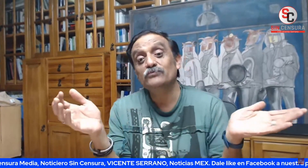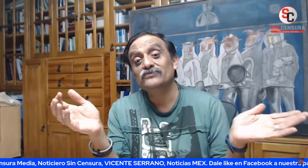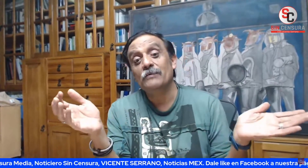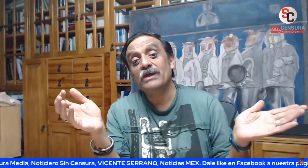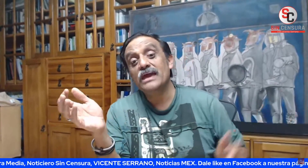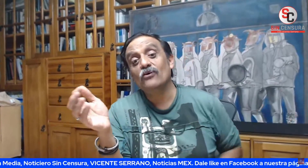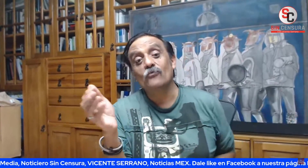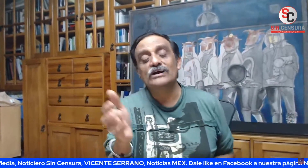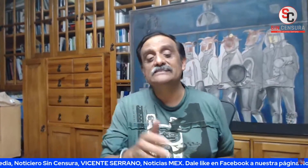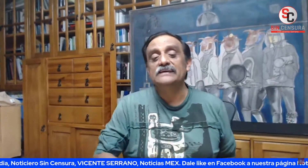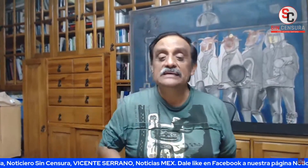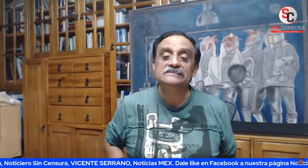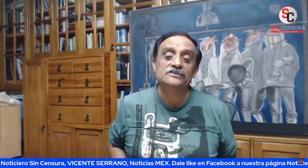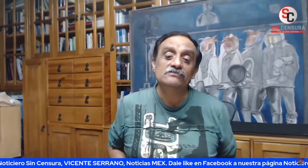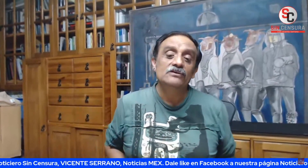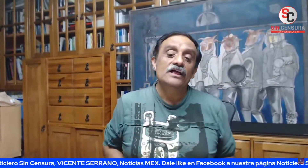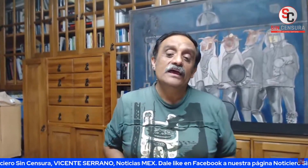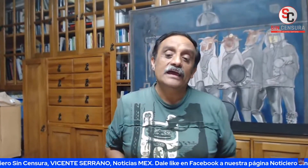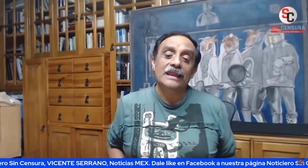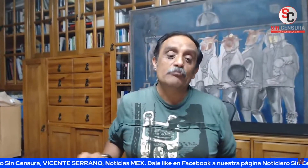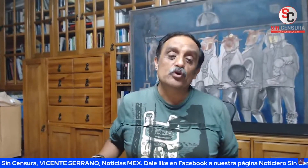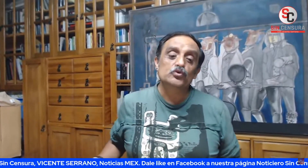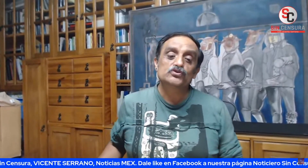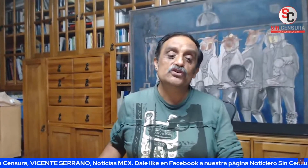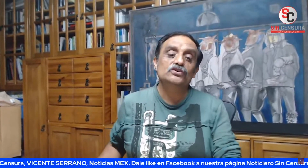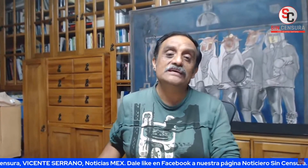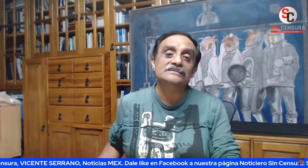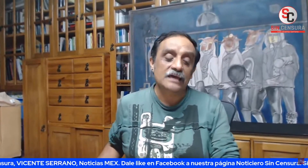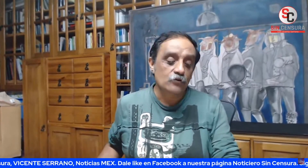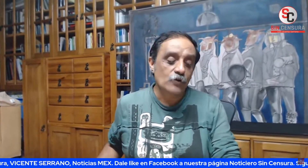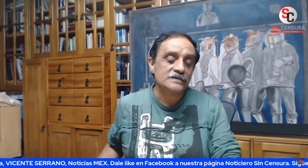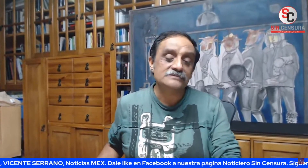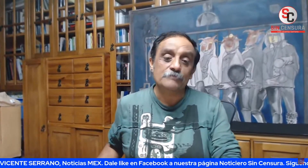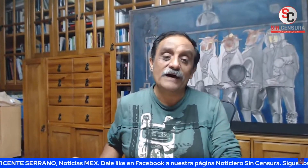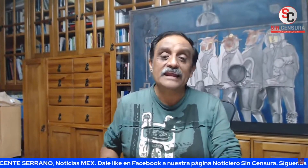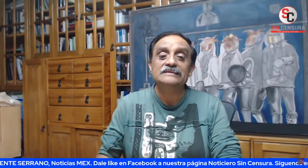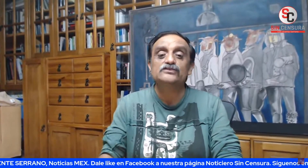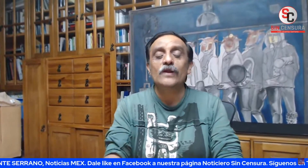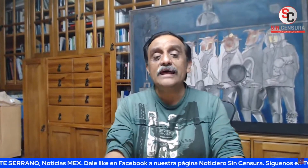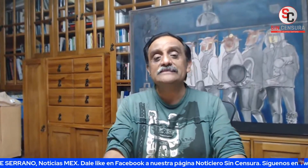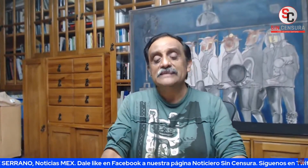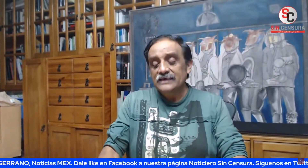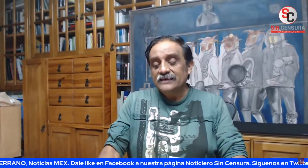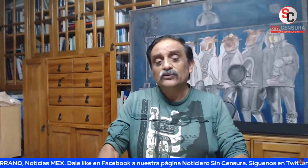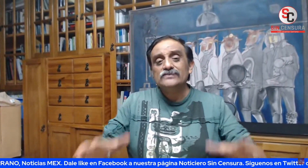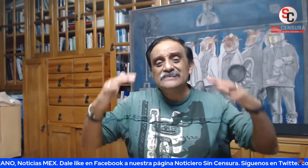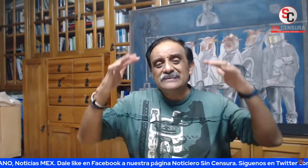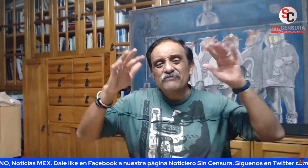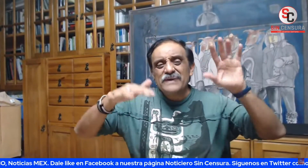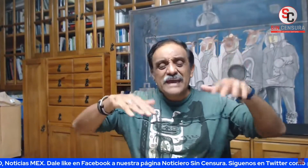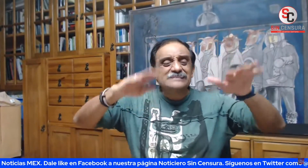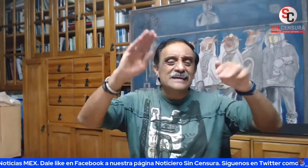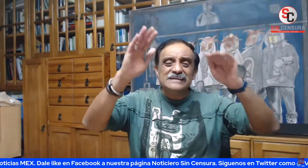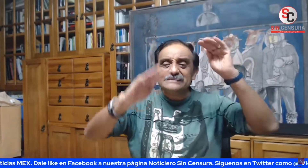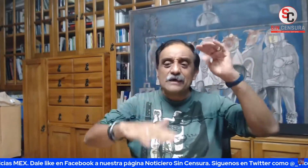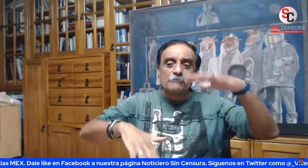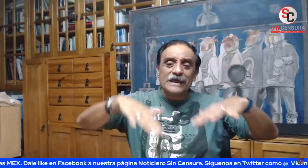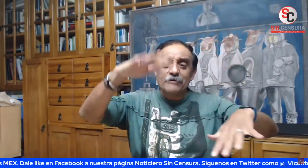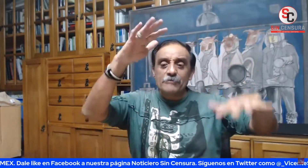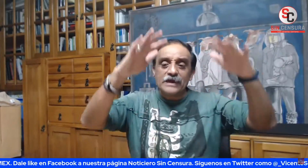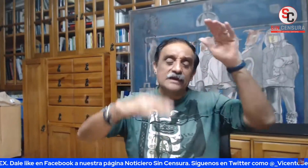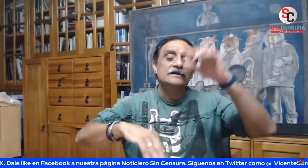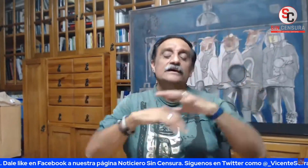los tenemos también como el silicio en la producción de células de paneles solares. Entonces, si te fijas en